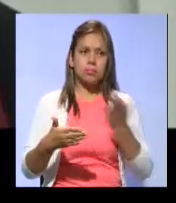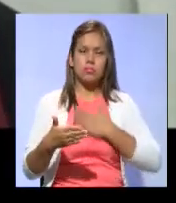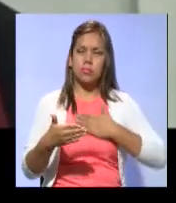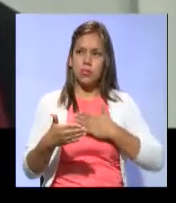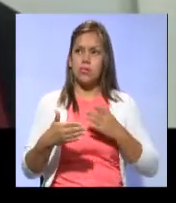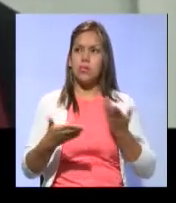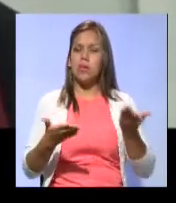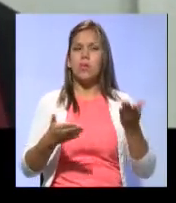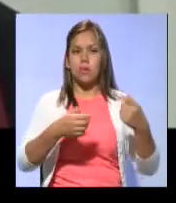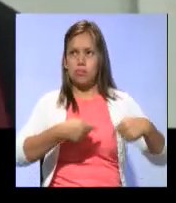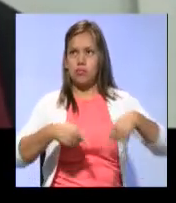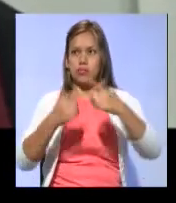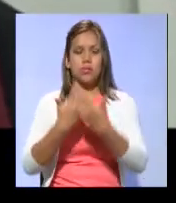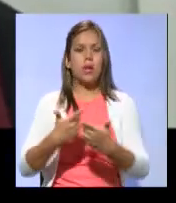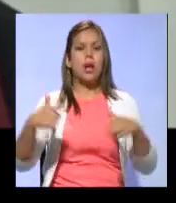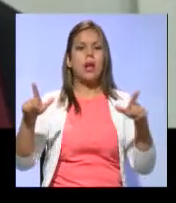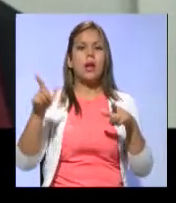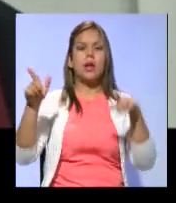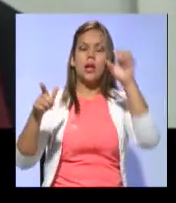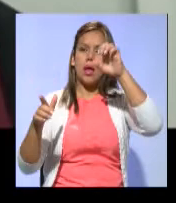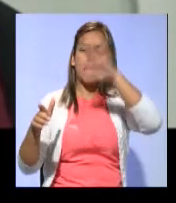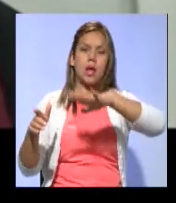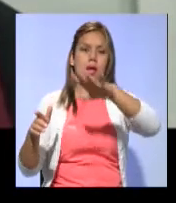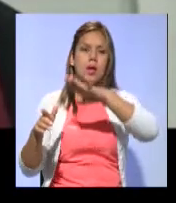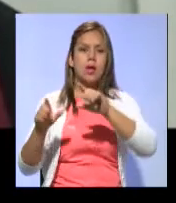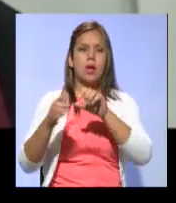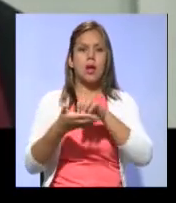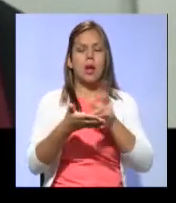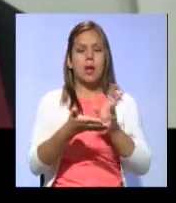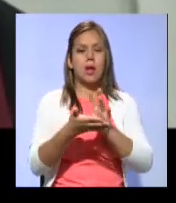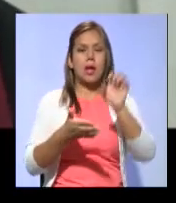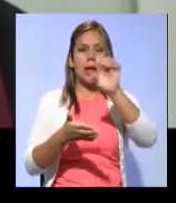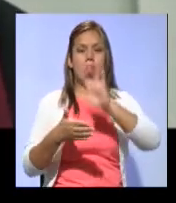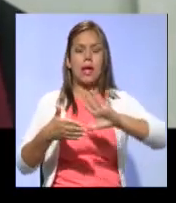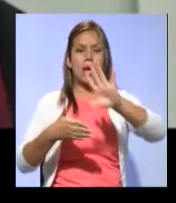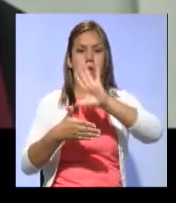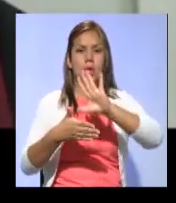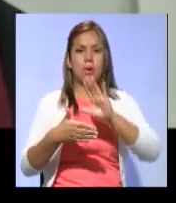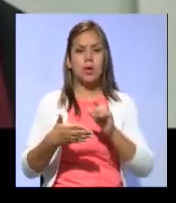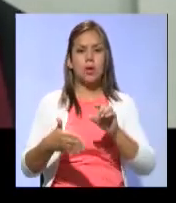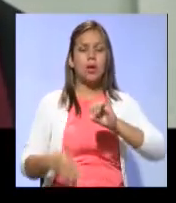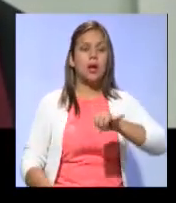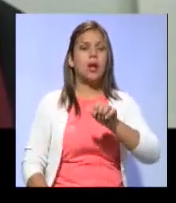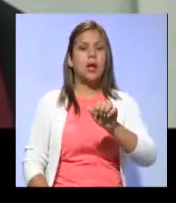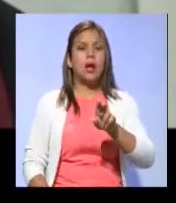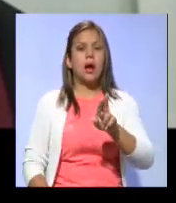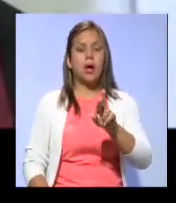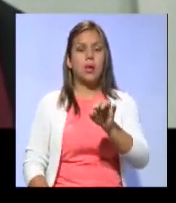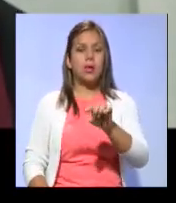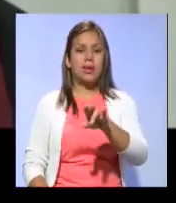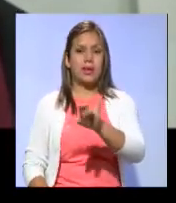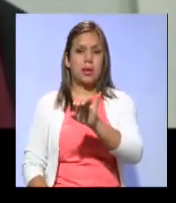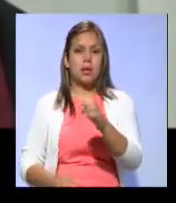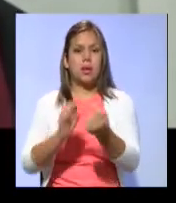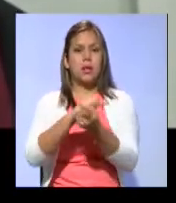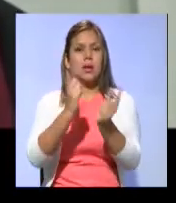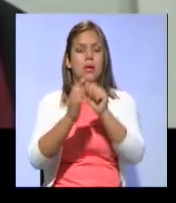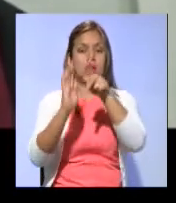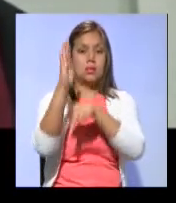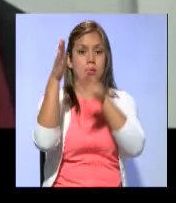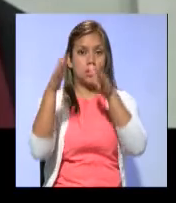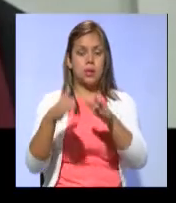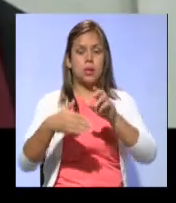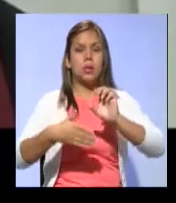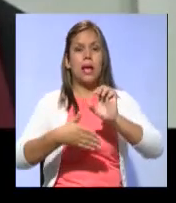al copresidente por el componente europeo de la Asamblea Parlamentaria Euro-Latinoamericana, Ramón Jáuregui, en el marco del encuentro de parlamentarios